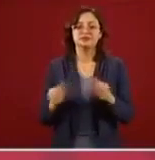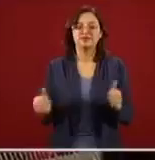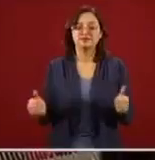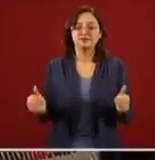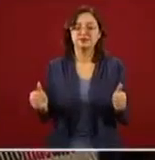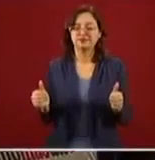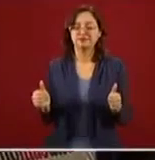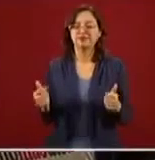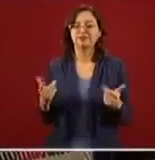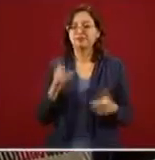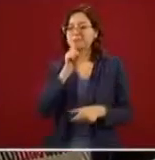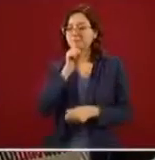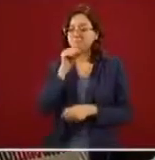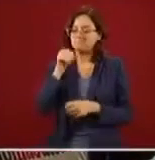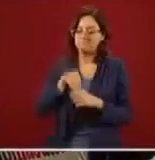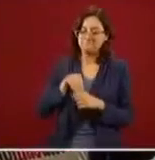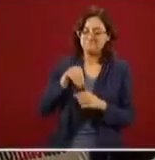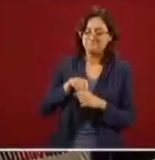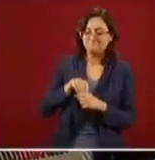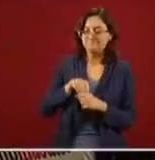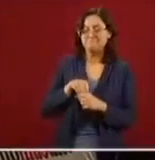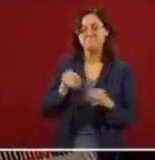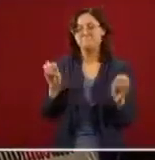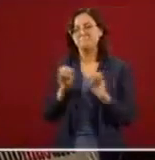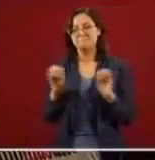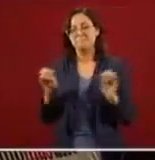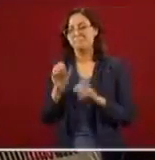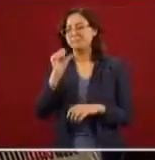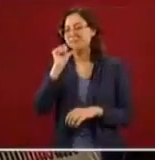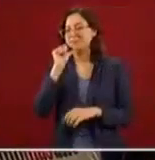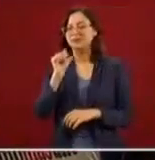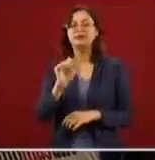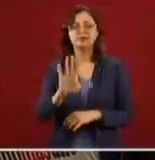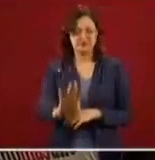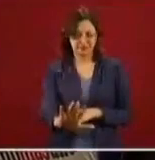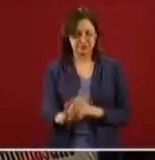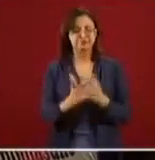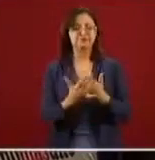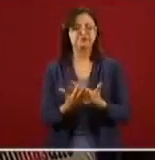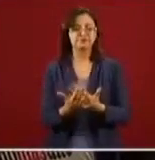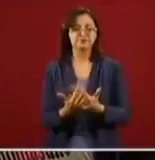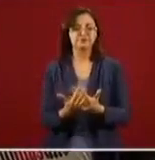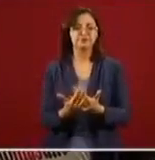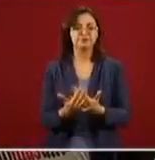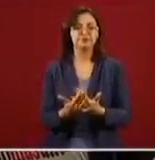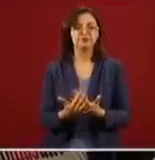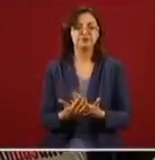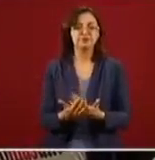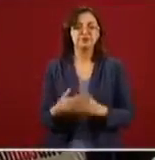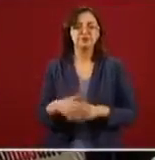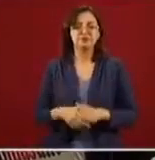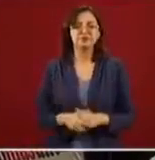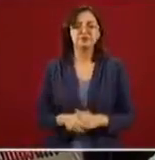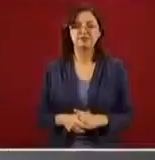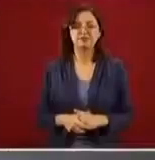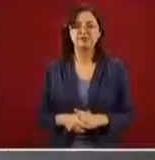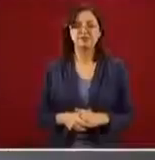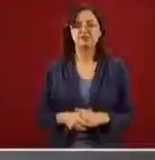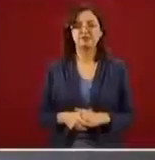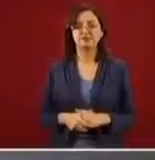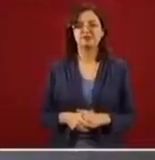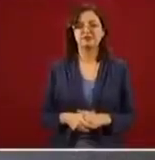nada de ocultarlo, sino, permíteme, sino antes de